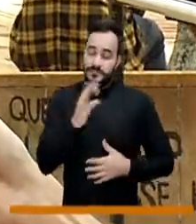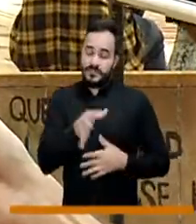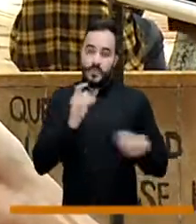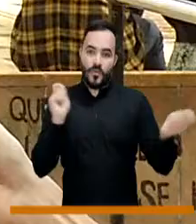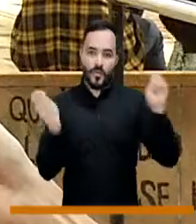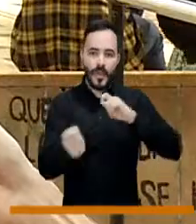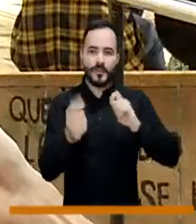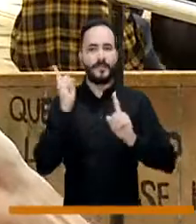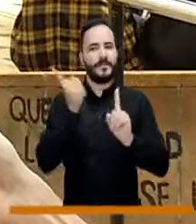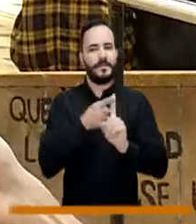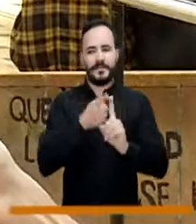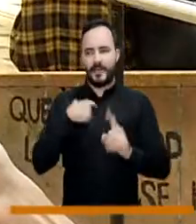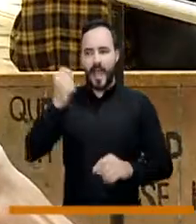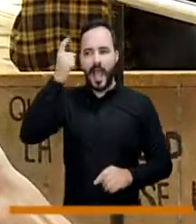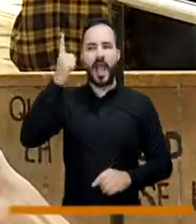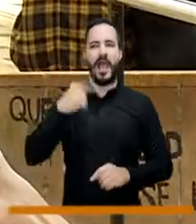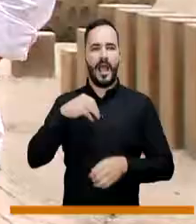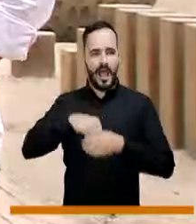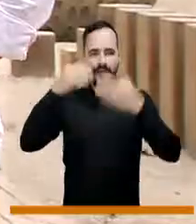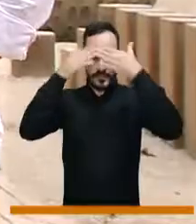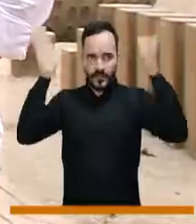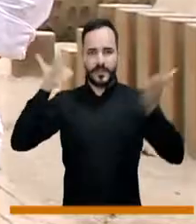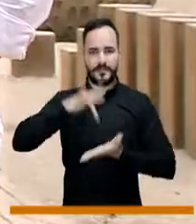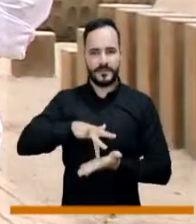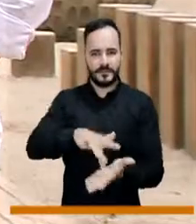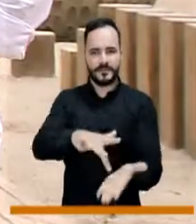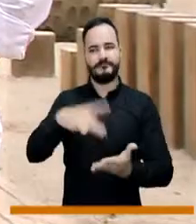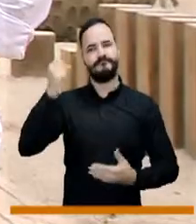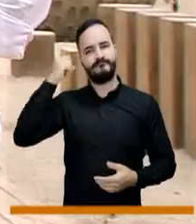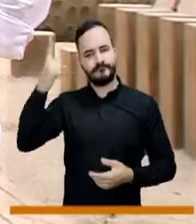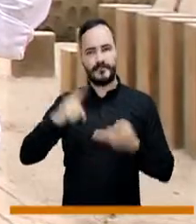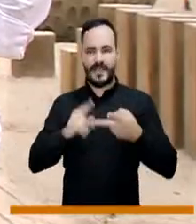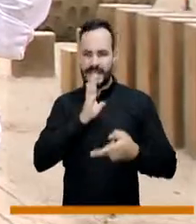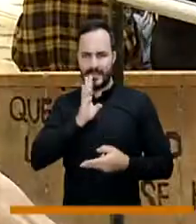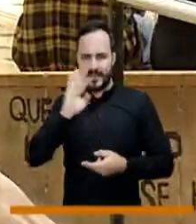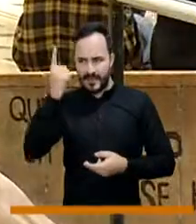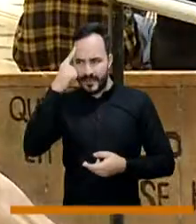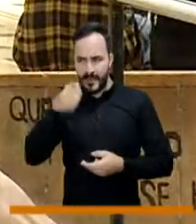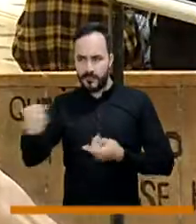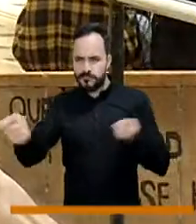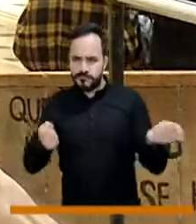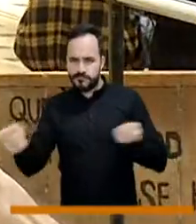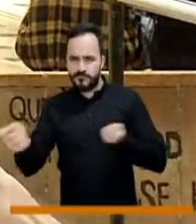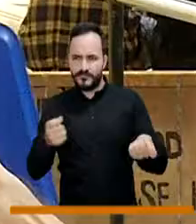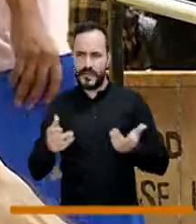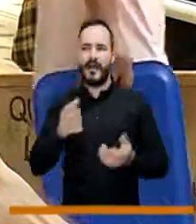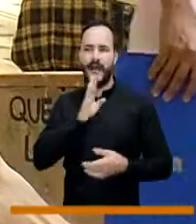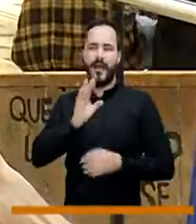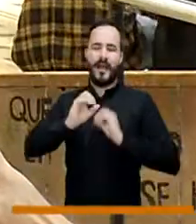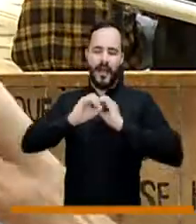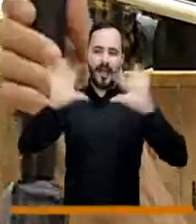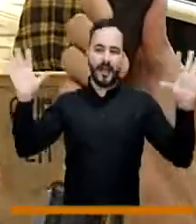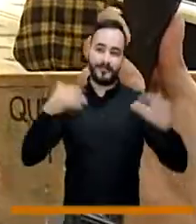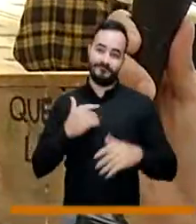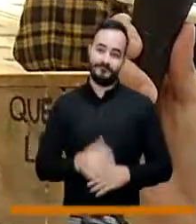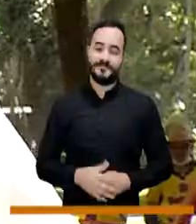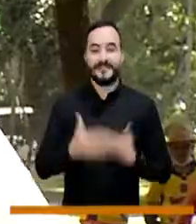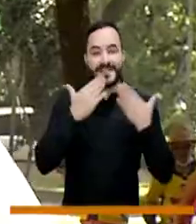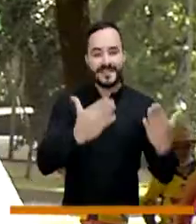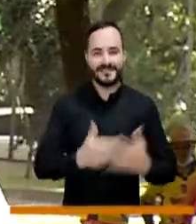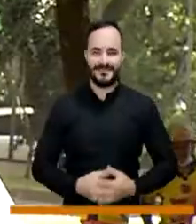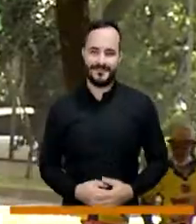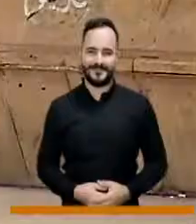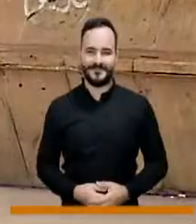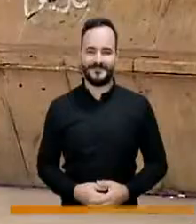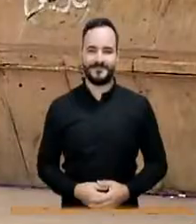cuando todos tomemos la responsabilidad de entender cómo funciona la participación democrática, saber quiénes son nuestros gobernantes y qué hacen. Muchas